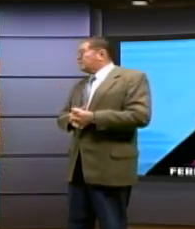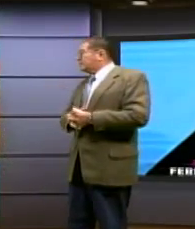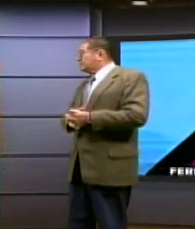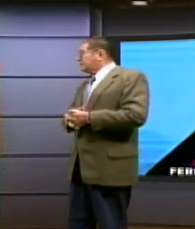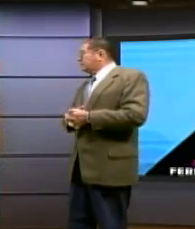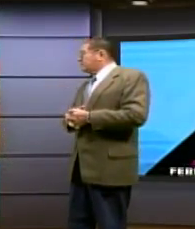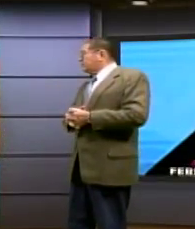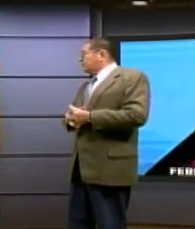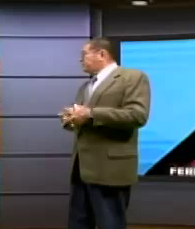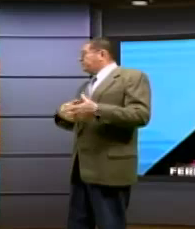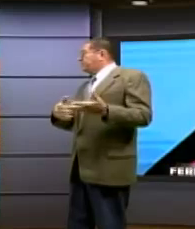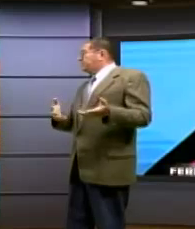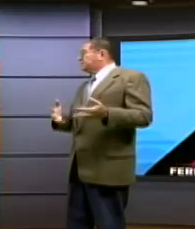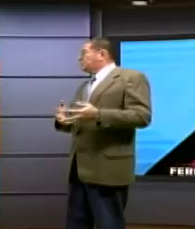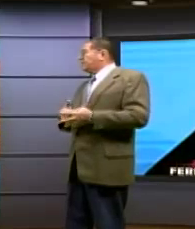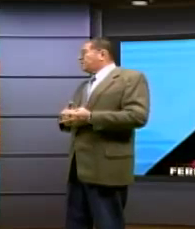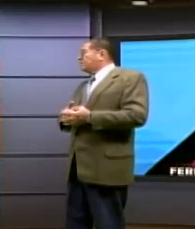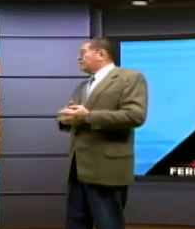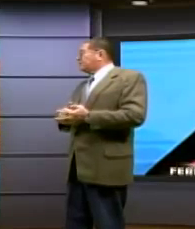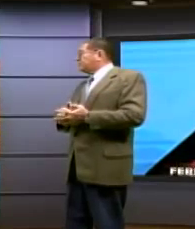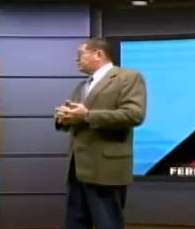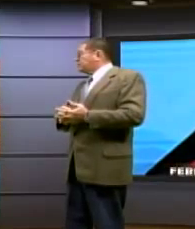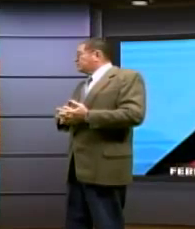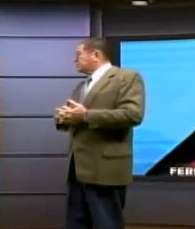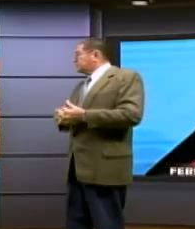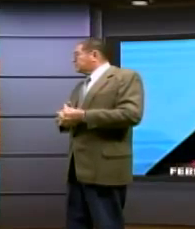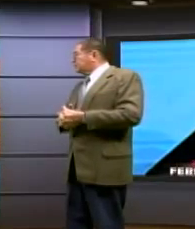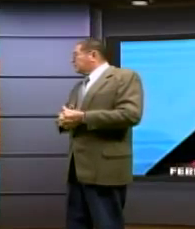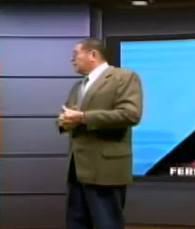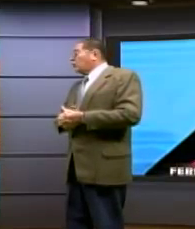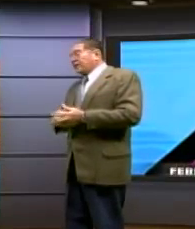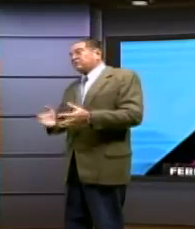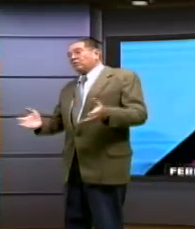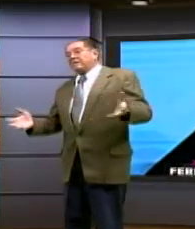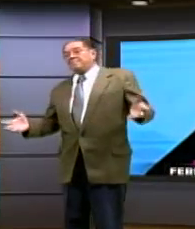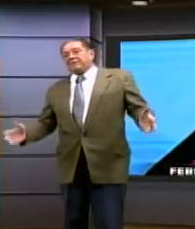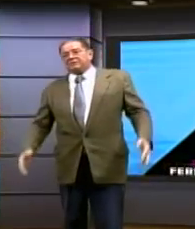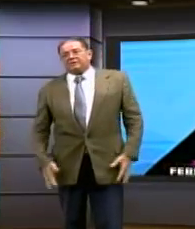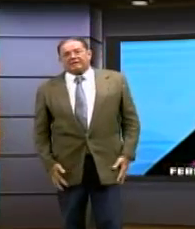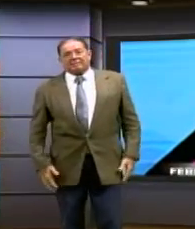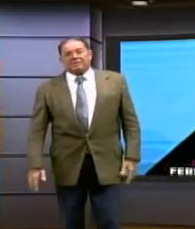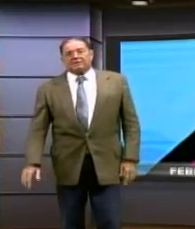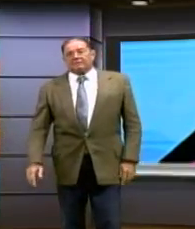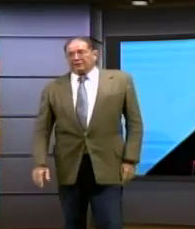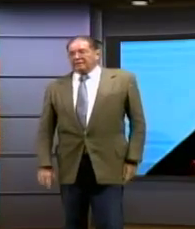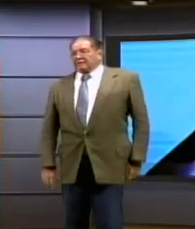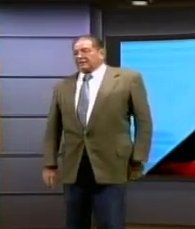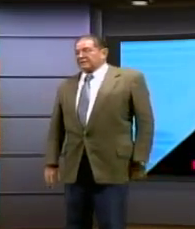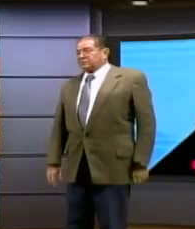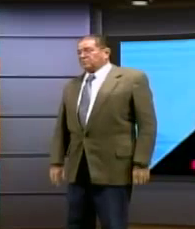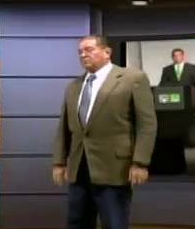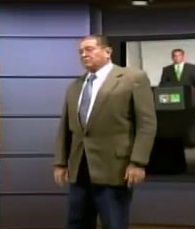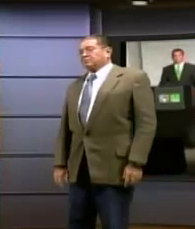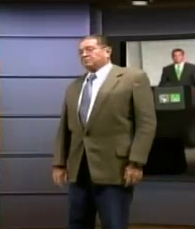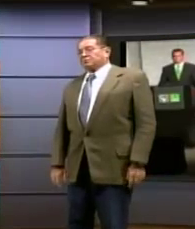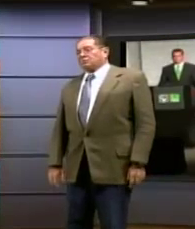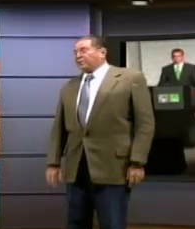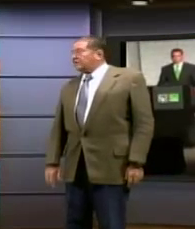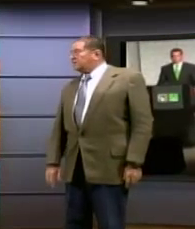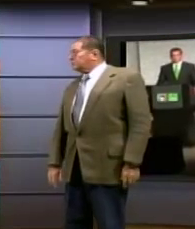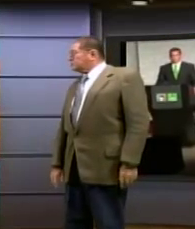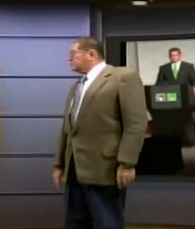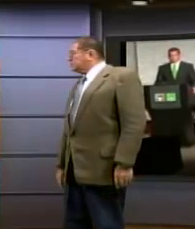¿cómo se llama? La el vestido blanco, la de partido, no sé qué, la señora Olimpia de Ciudad del Carmen, que nació